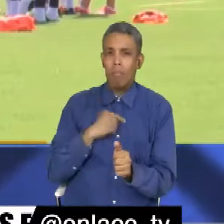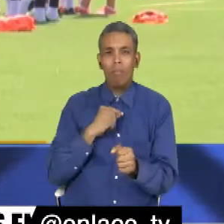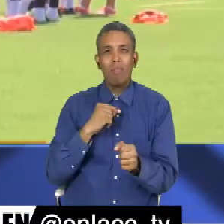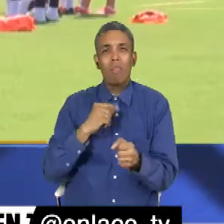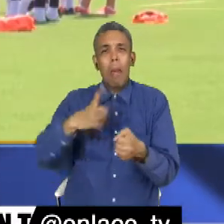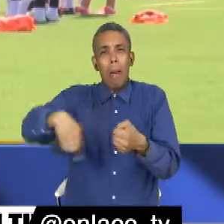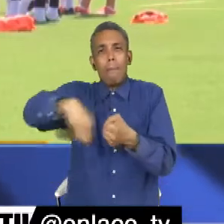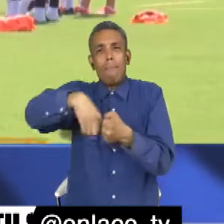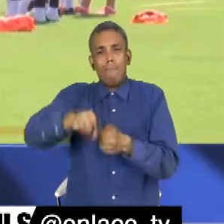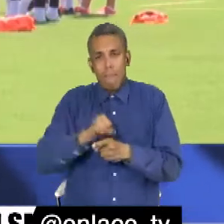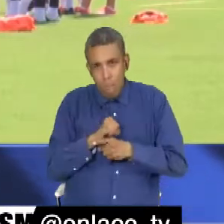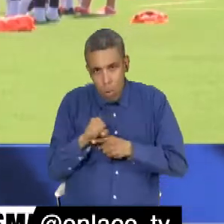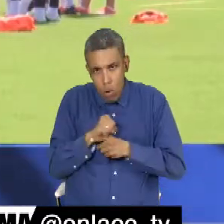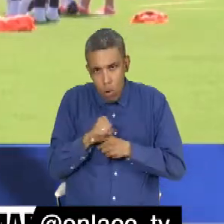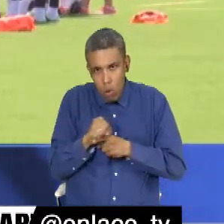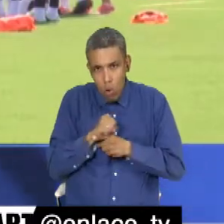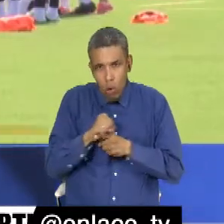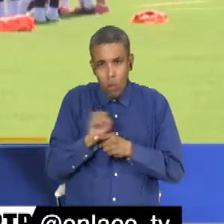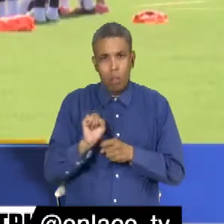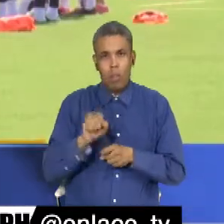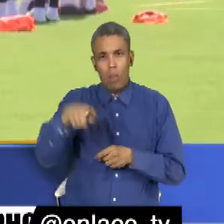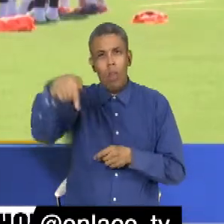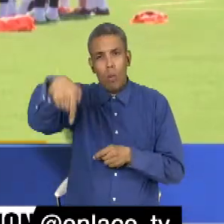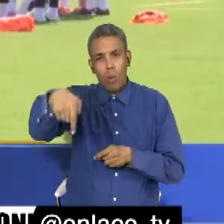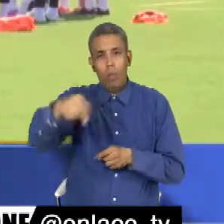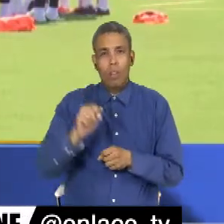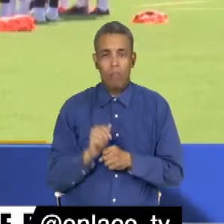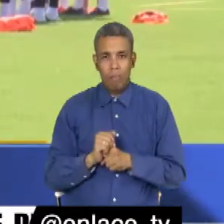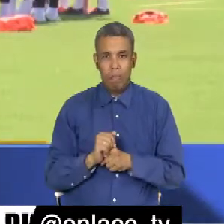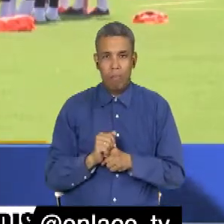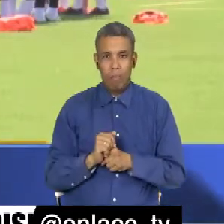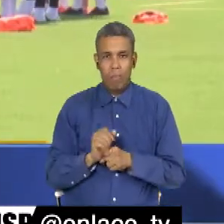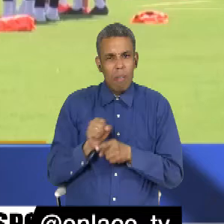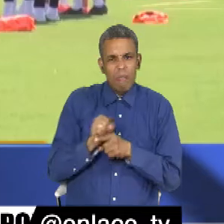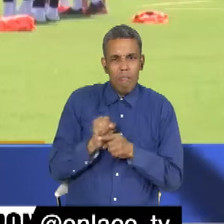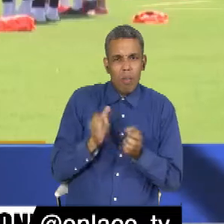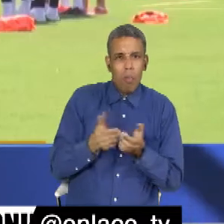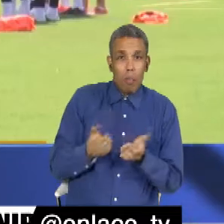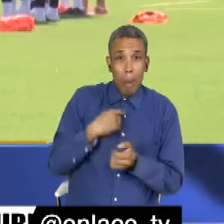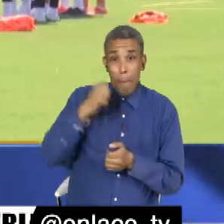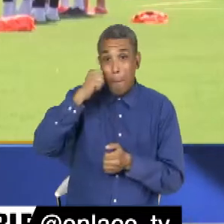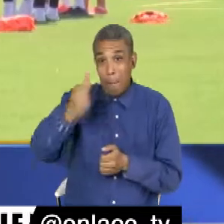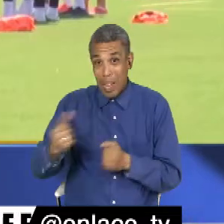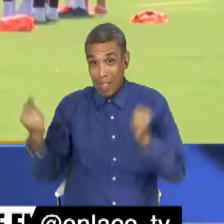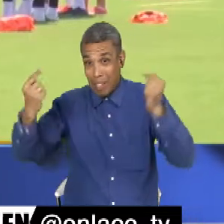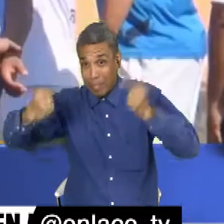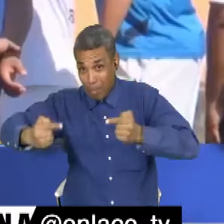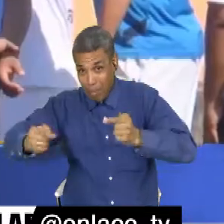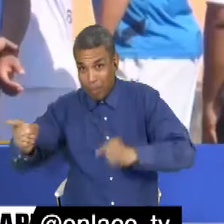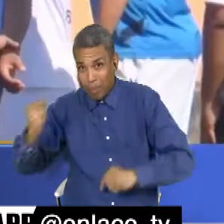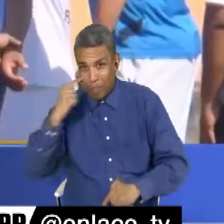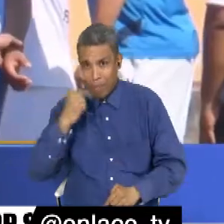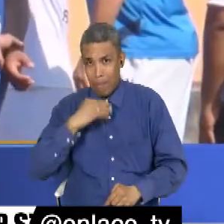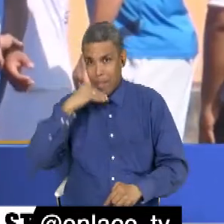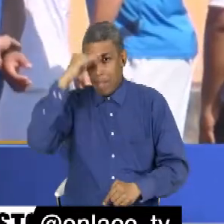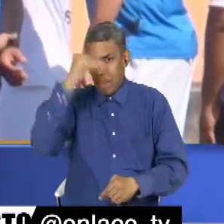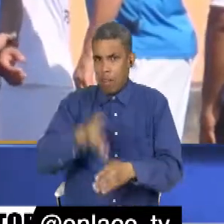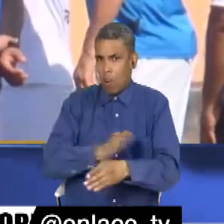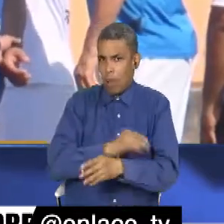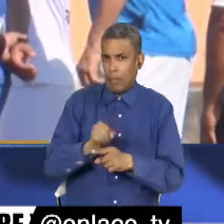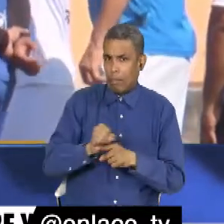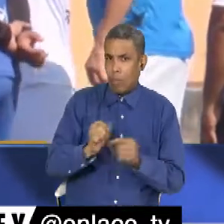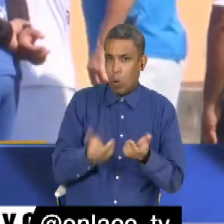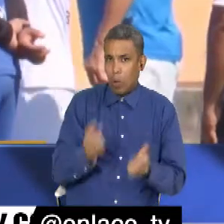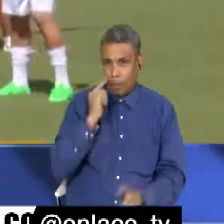del entrenamiento que realizó Alianza Petrolera previo al compromiso que disputará mañana frente al Deportivo Independiente Medellín.